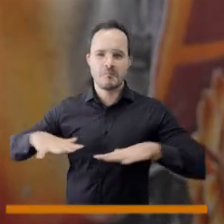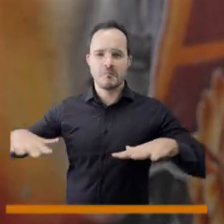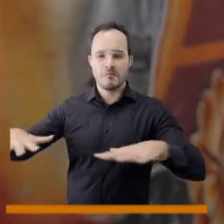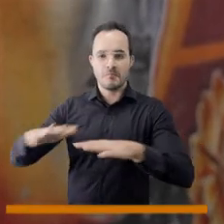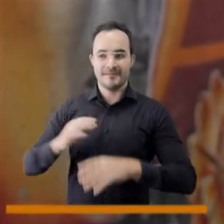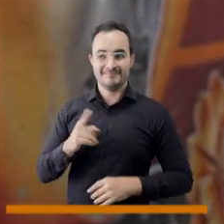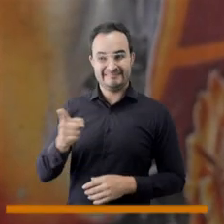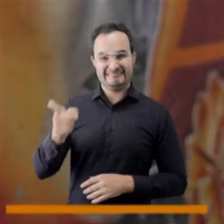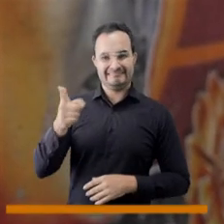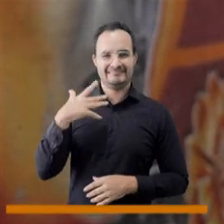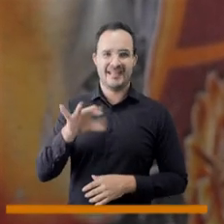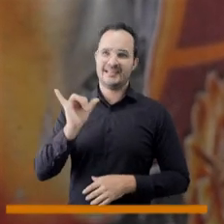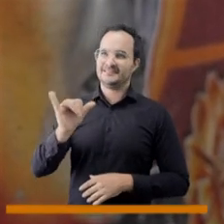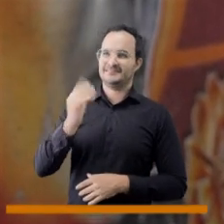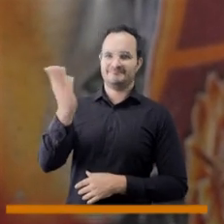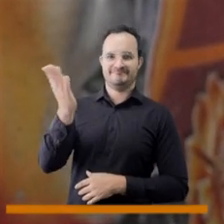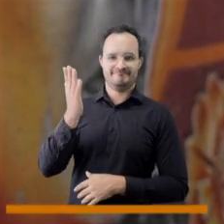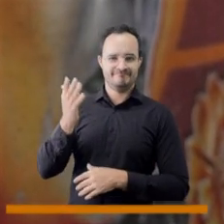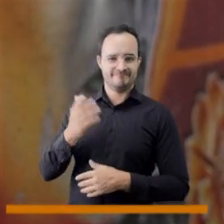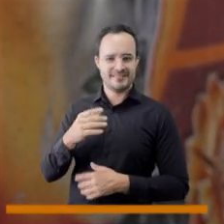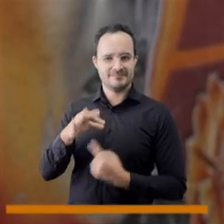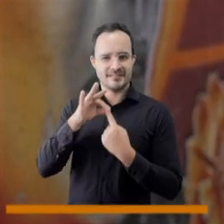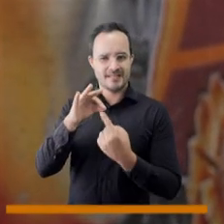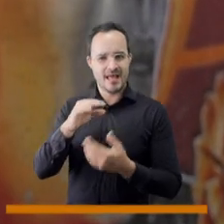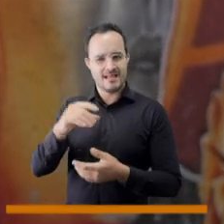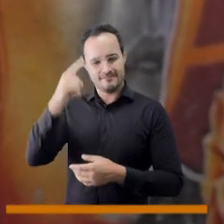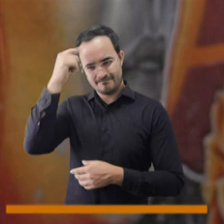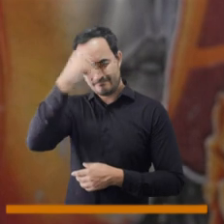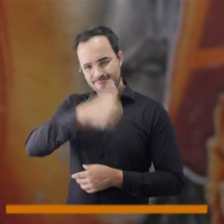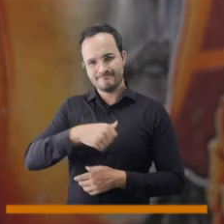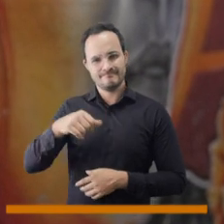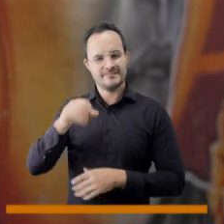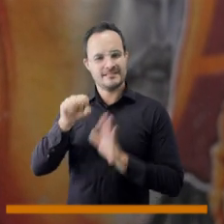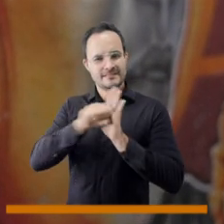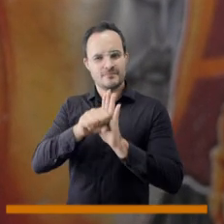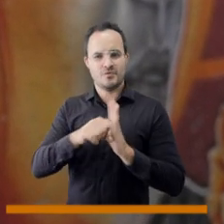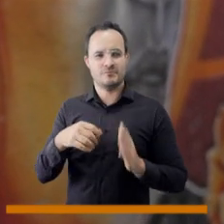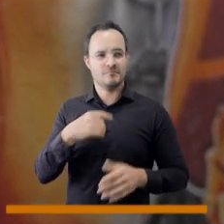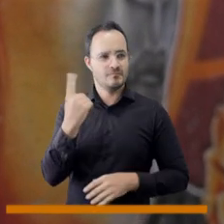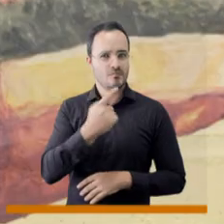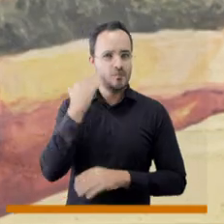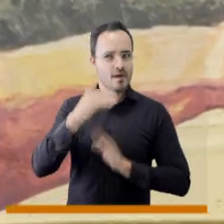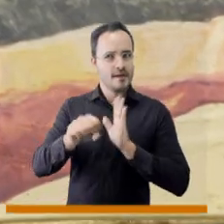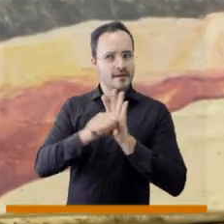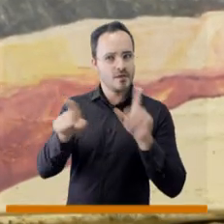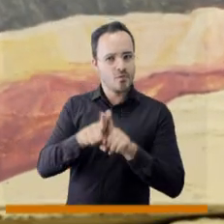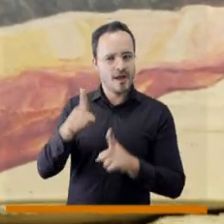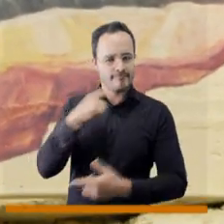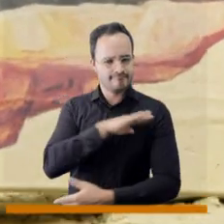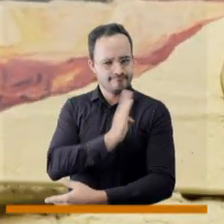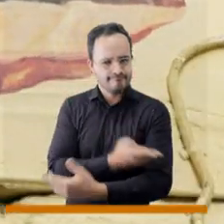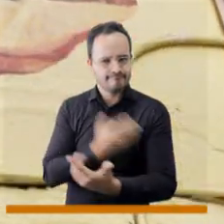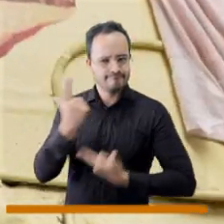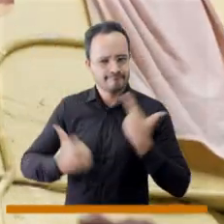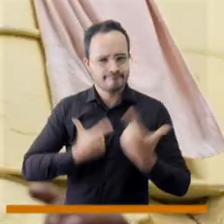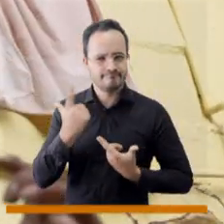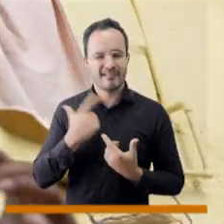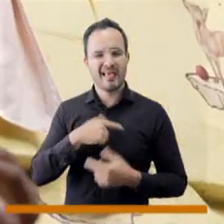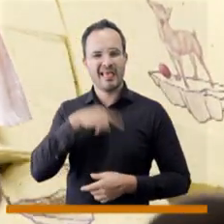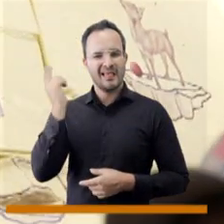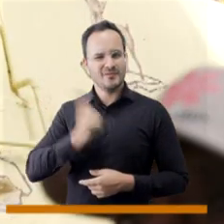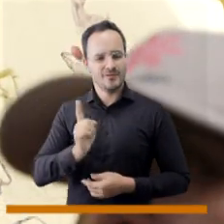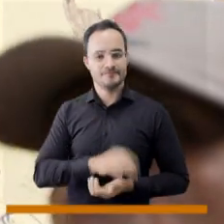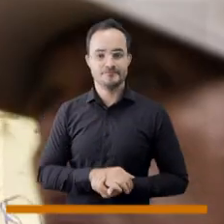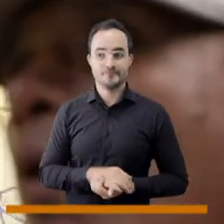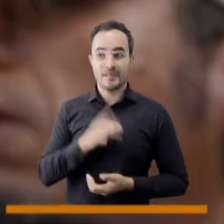todos, por eso ella fue plasmada acá, para recordar las mujeres fuertes, valientes, que no se rinden. La parte de aquí para arriba van a